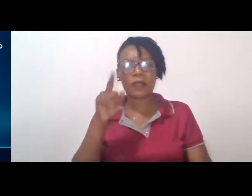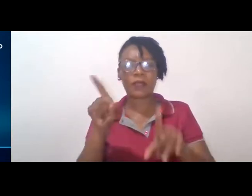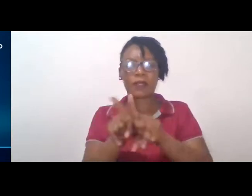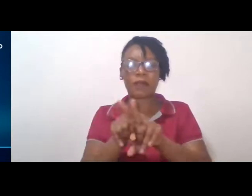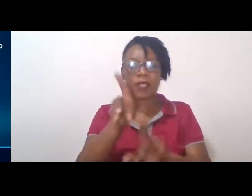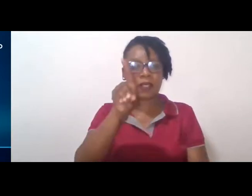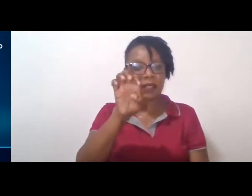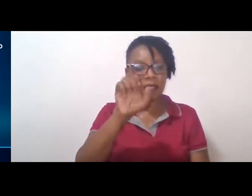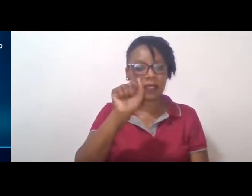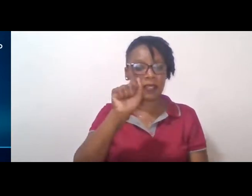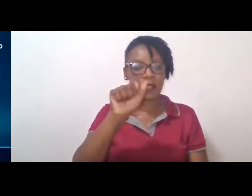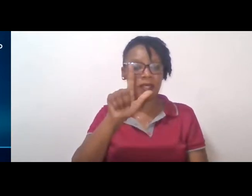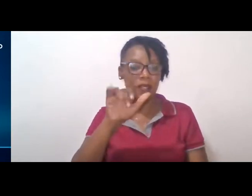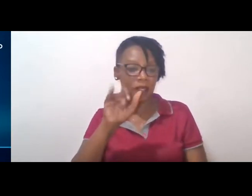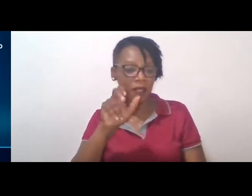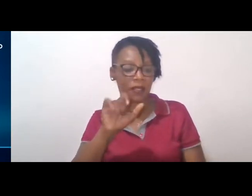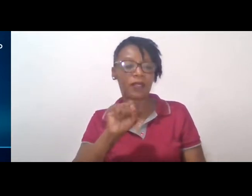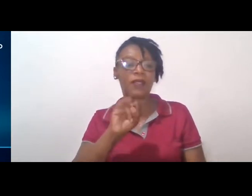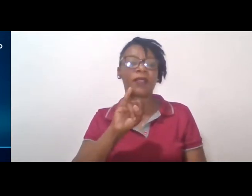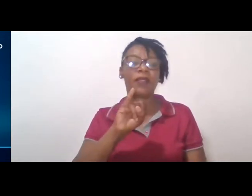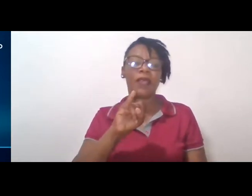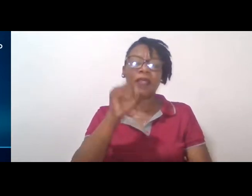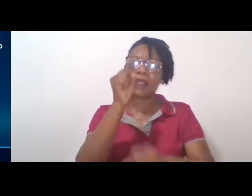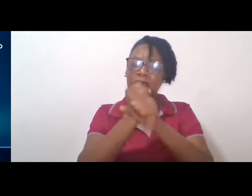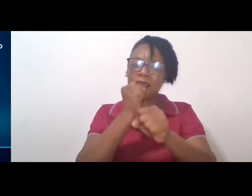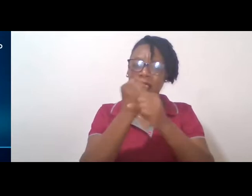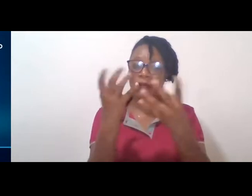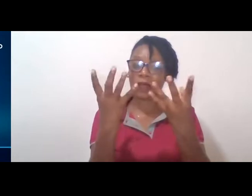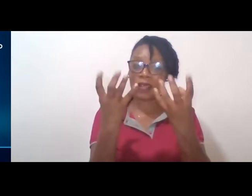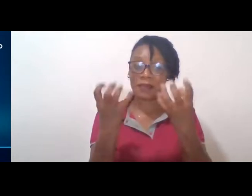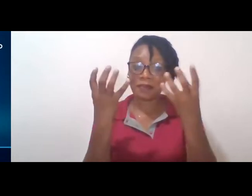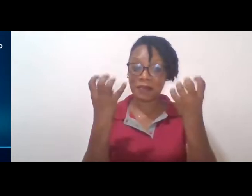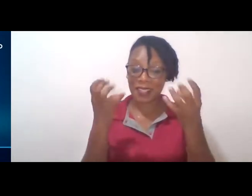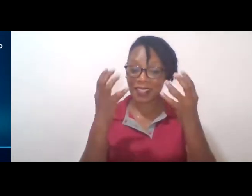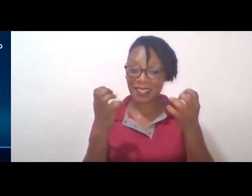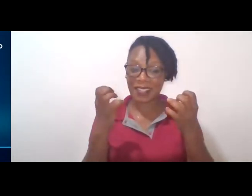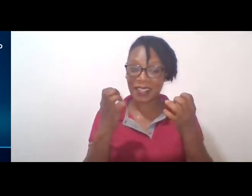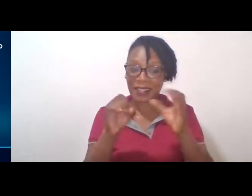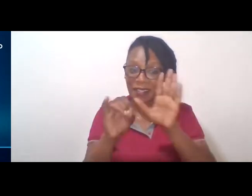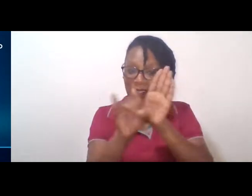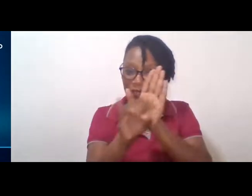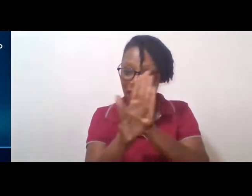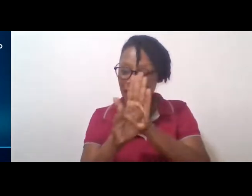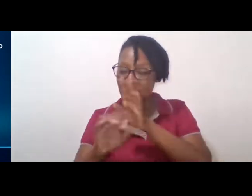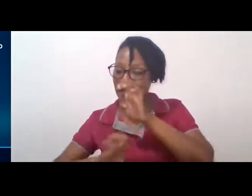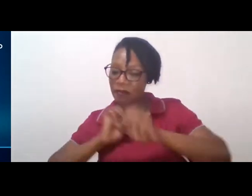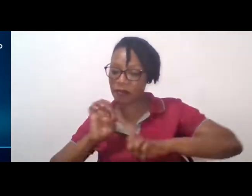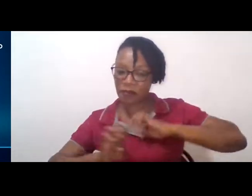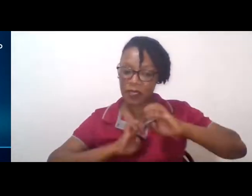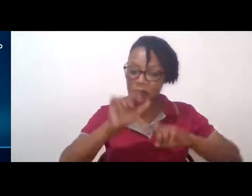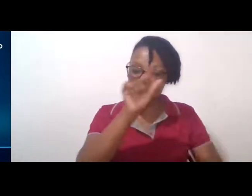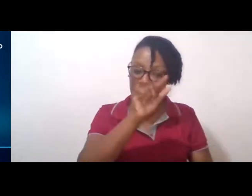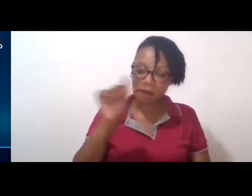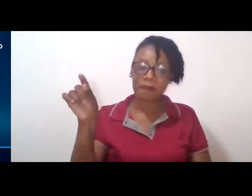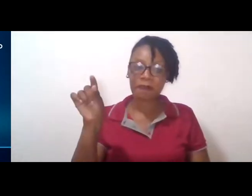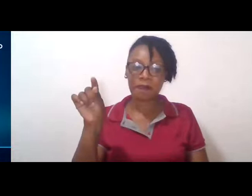dirá, que al final trabajar con estas bolitas, y ir identificando, ir trabajando una emoción por semana, por ejemplo,